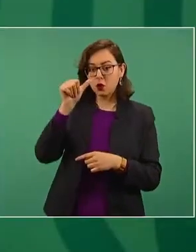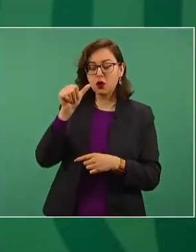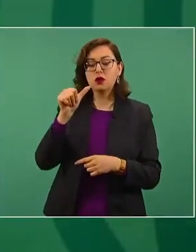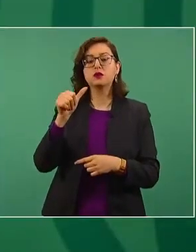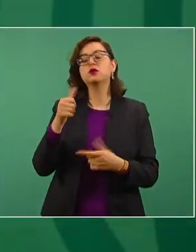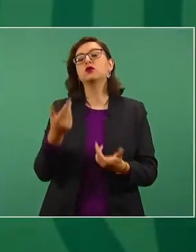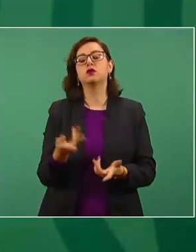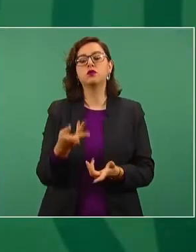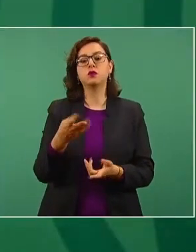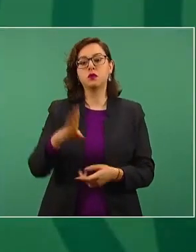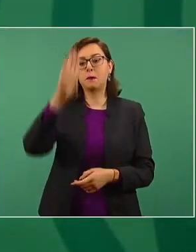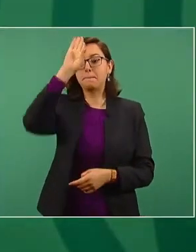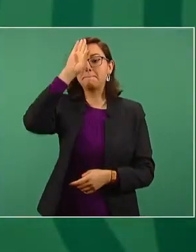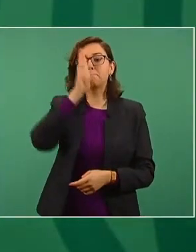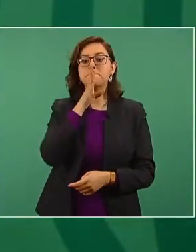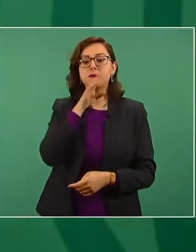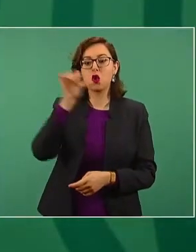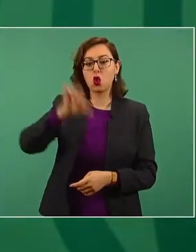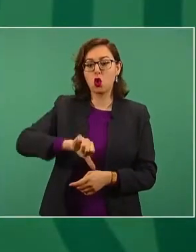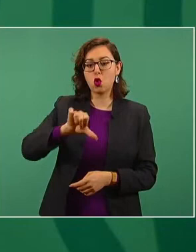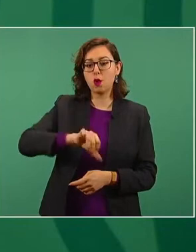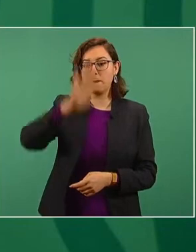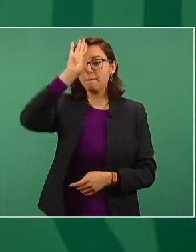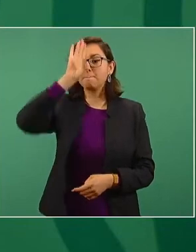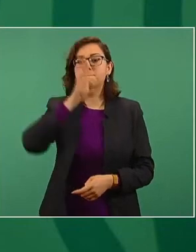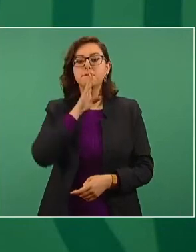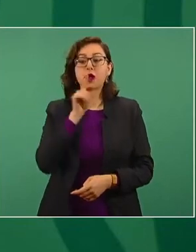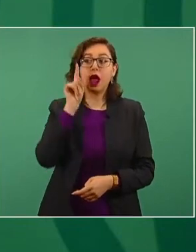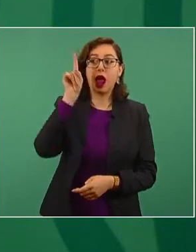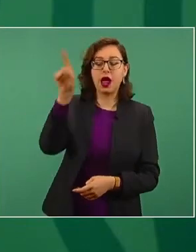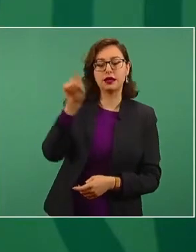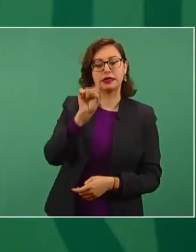llevar a cabo un foro para que